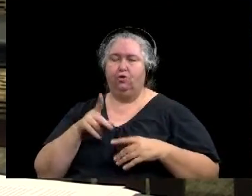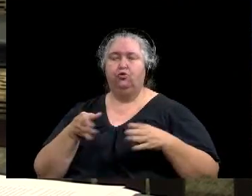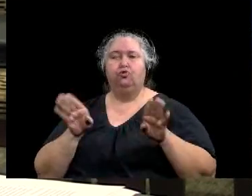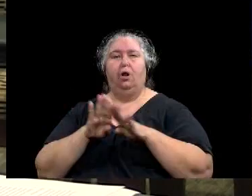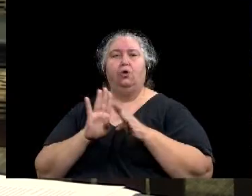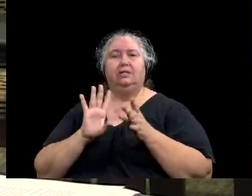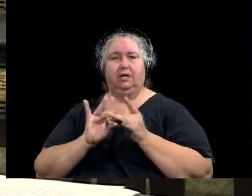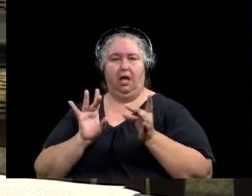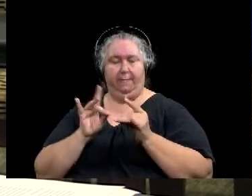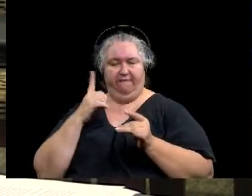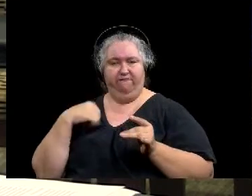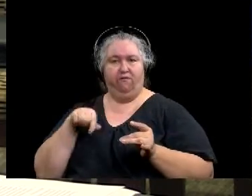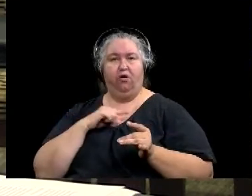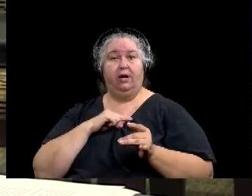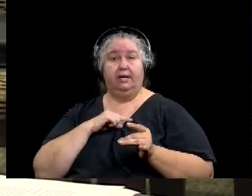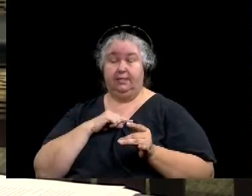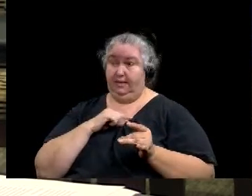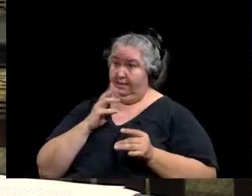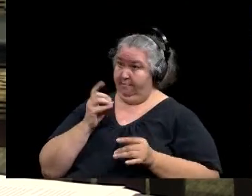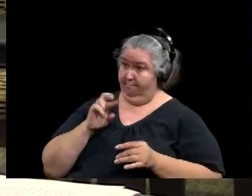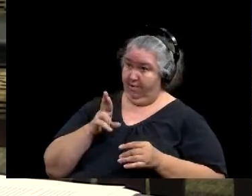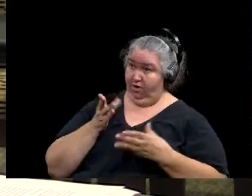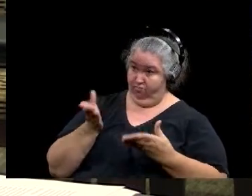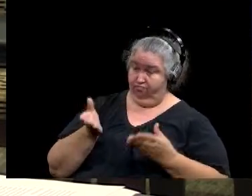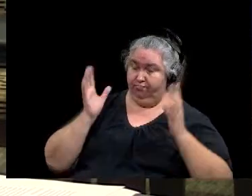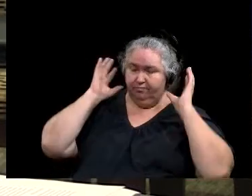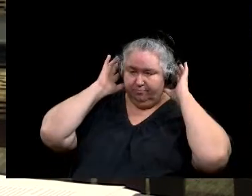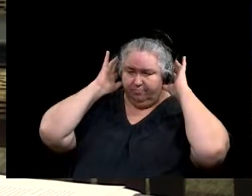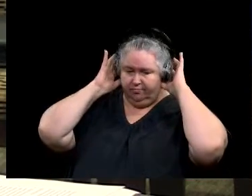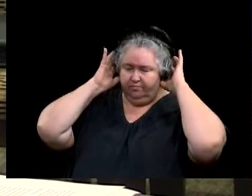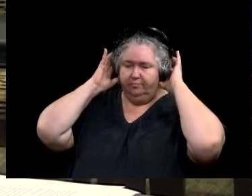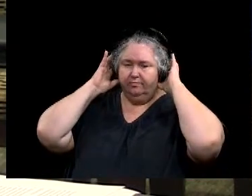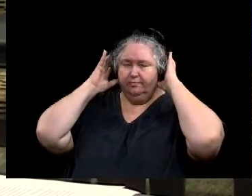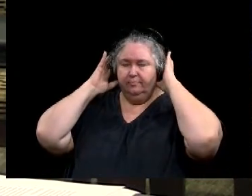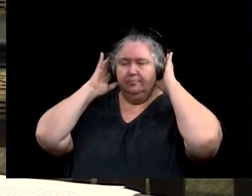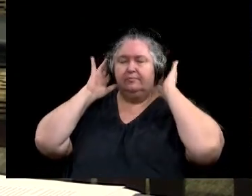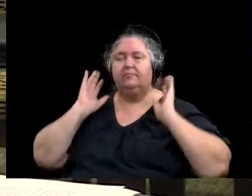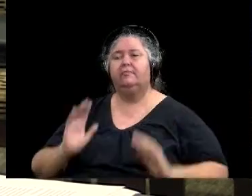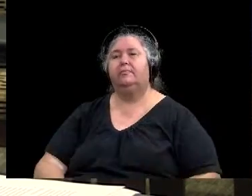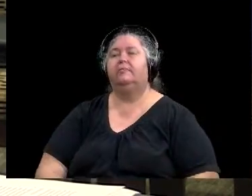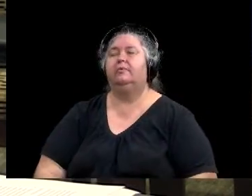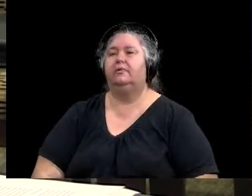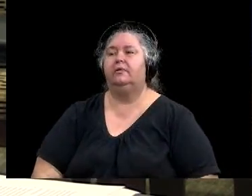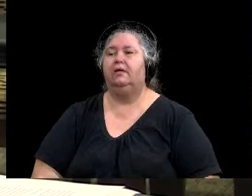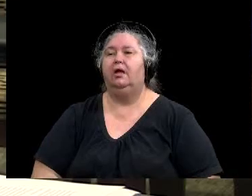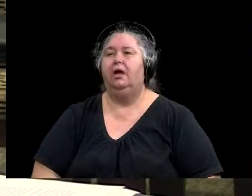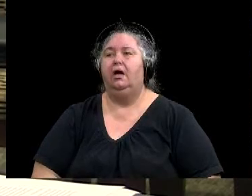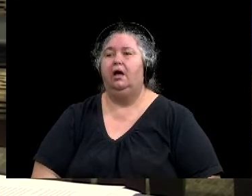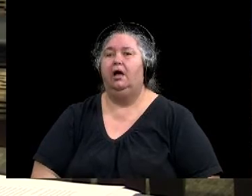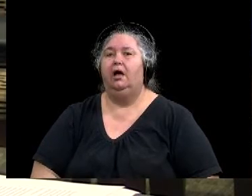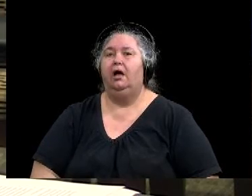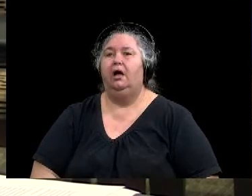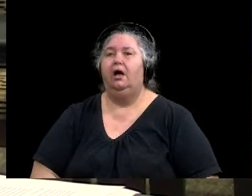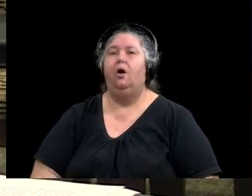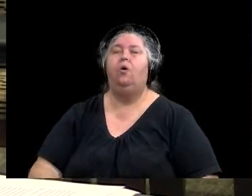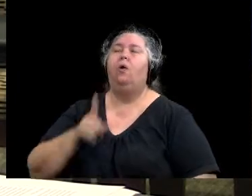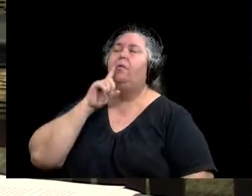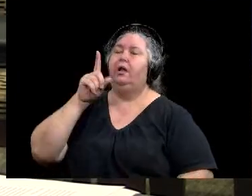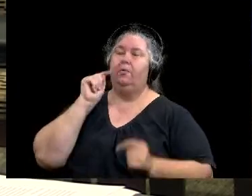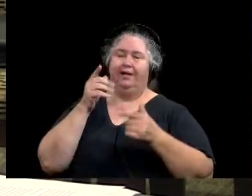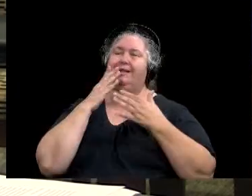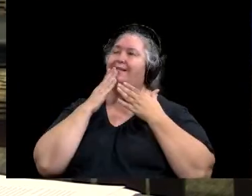al alcalde boya de clausura unas palabras de capturas quiero